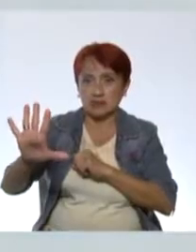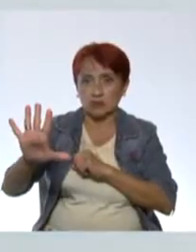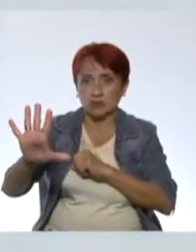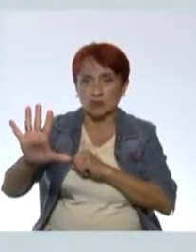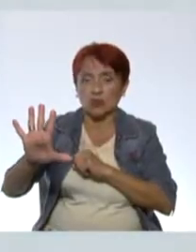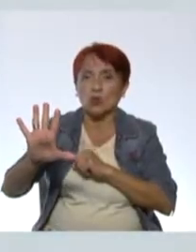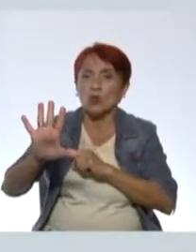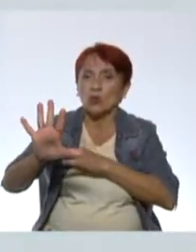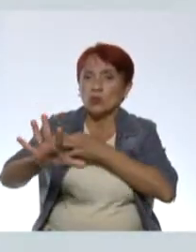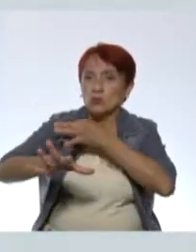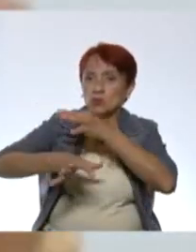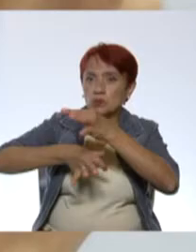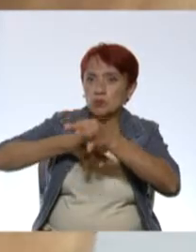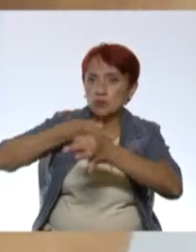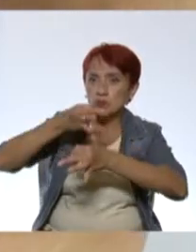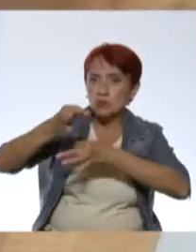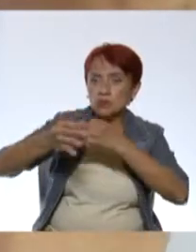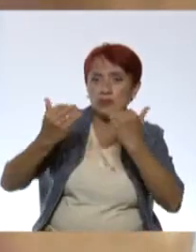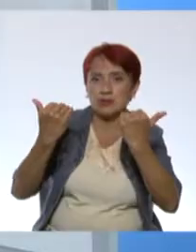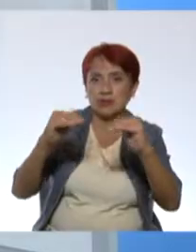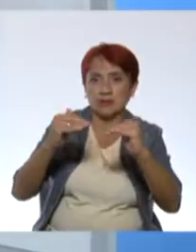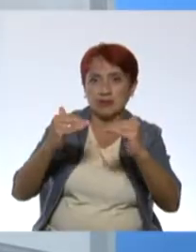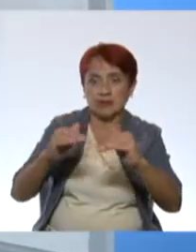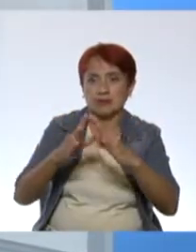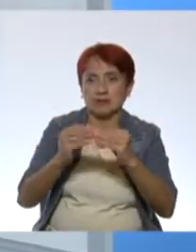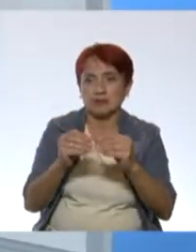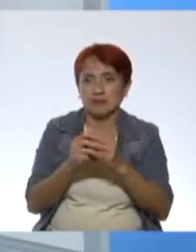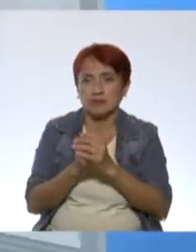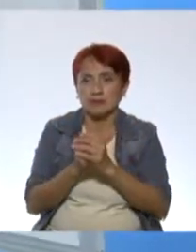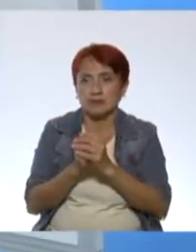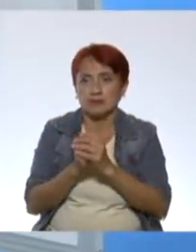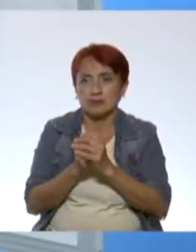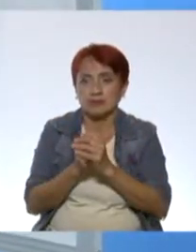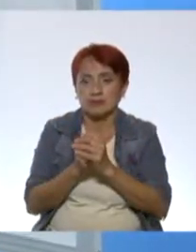5,25, es una expresión limitada,